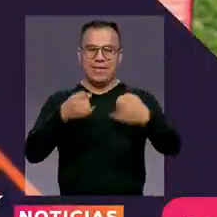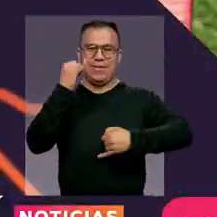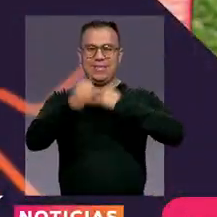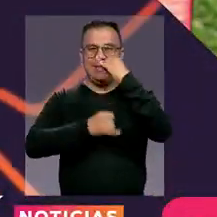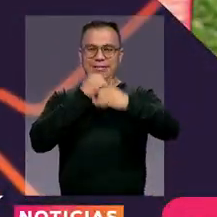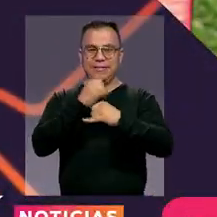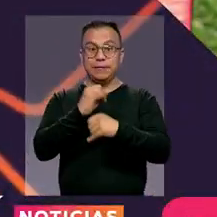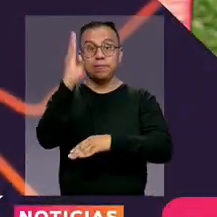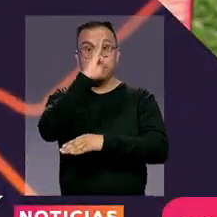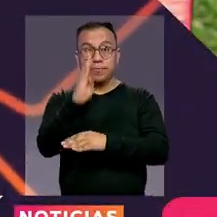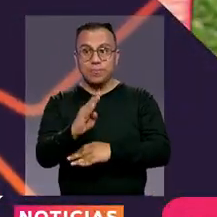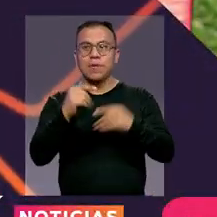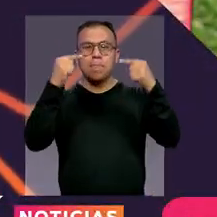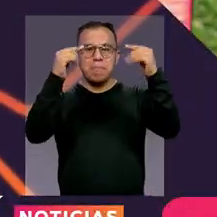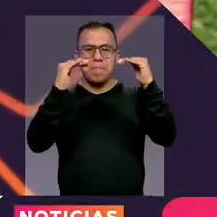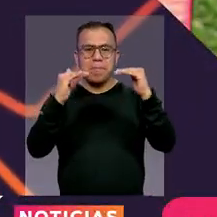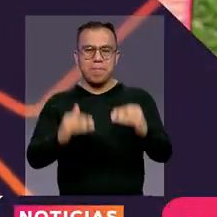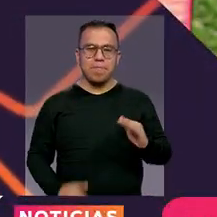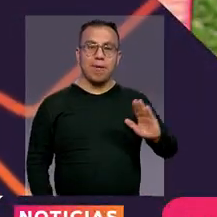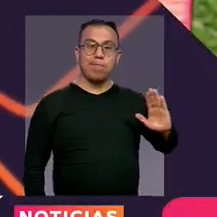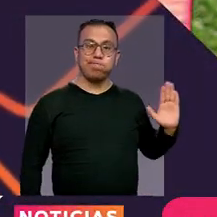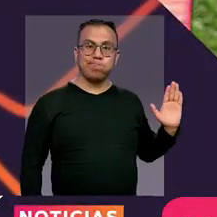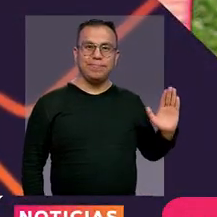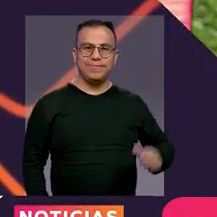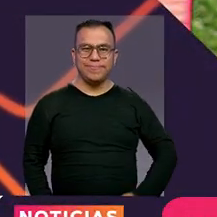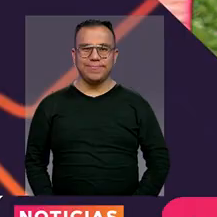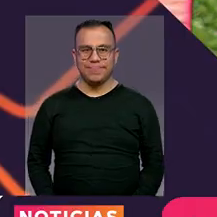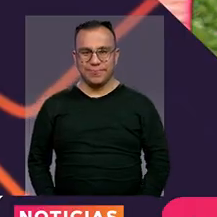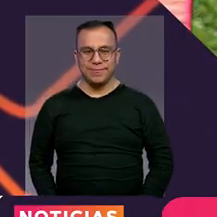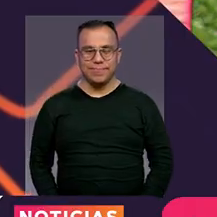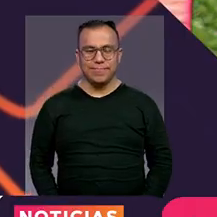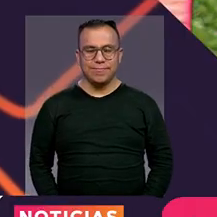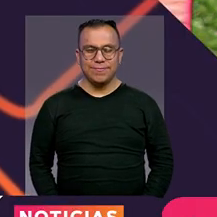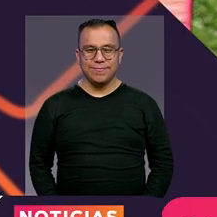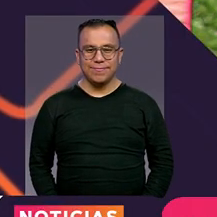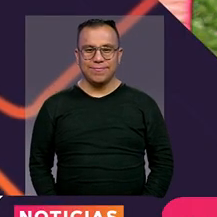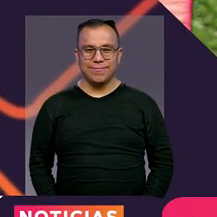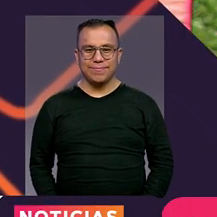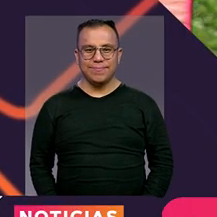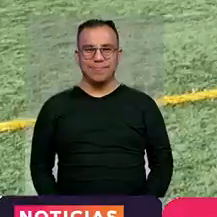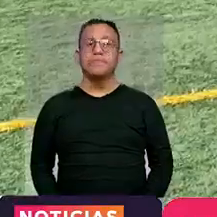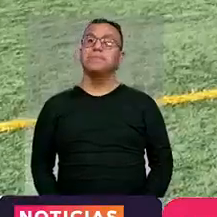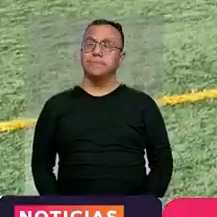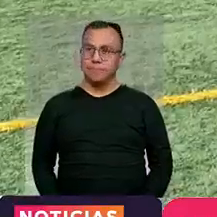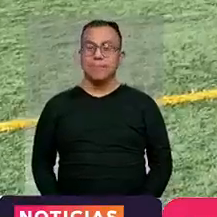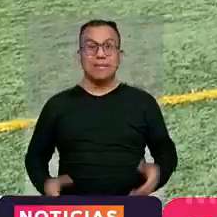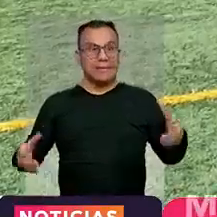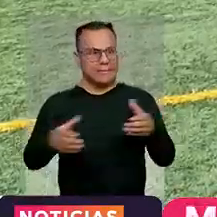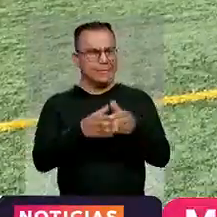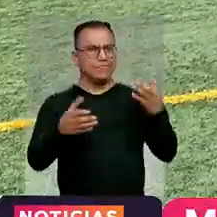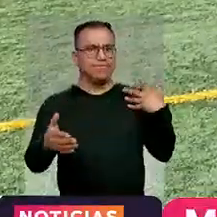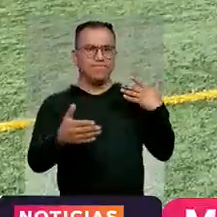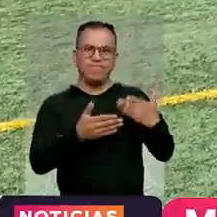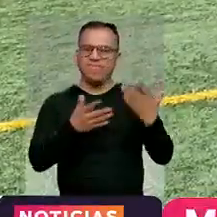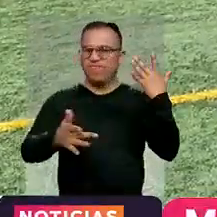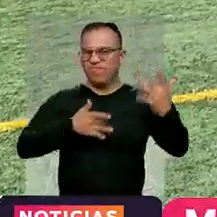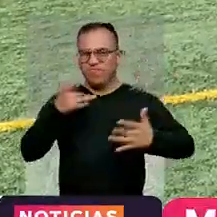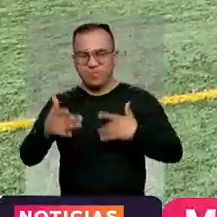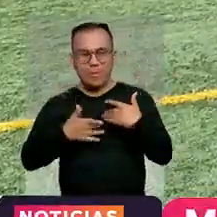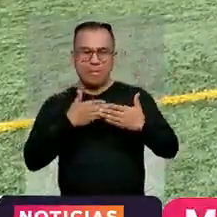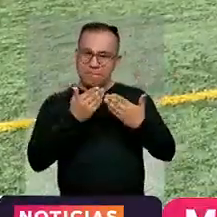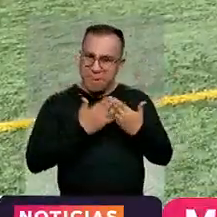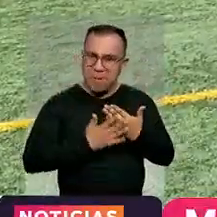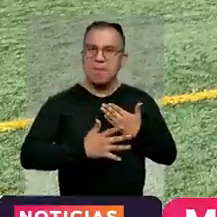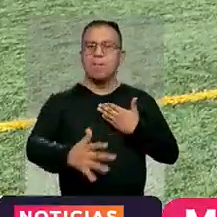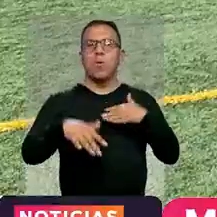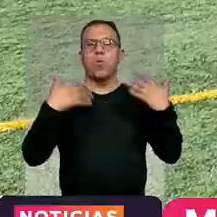de Brasil, Olimpia de Paraguay, Alianza Lima de Perú y Deportivo Trópico de Bolivia. Ha sido larga, divertida y,